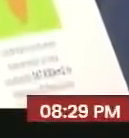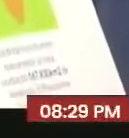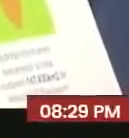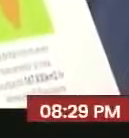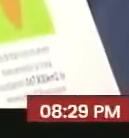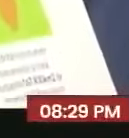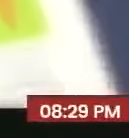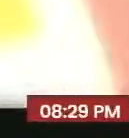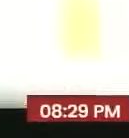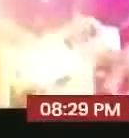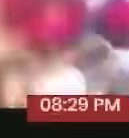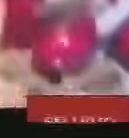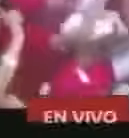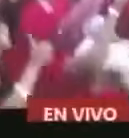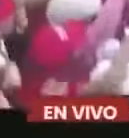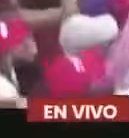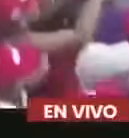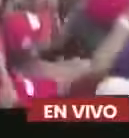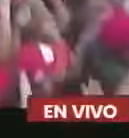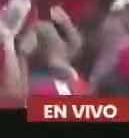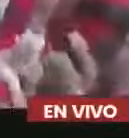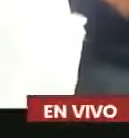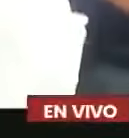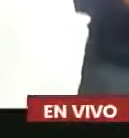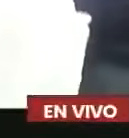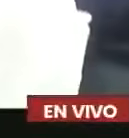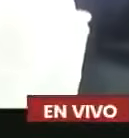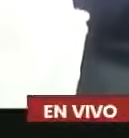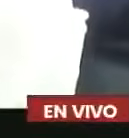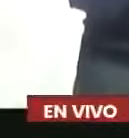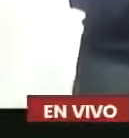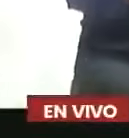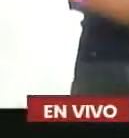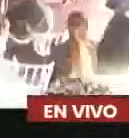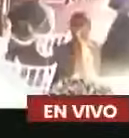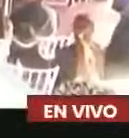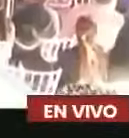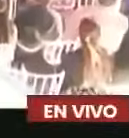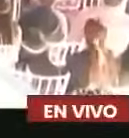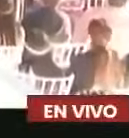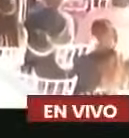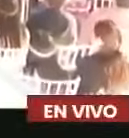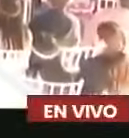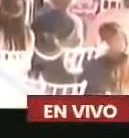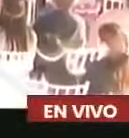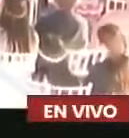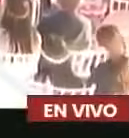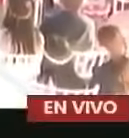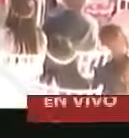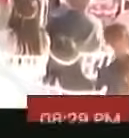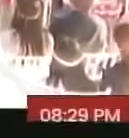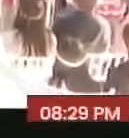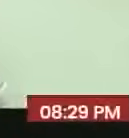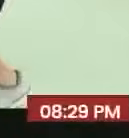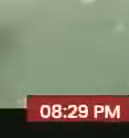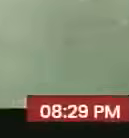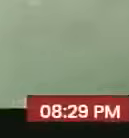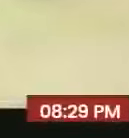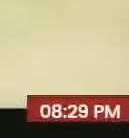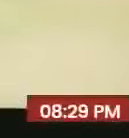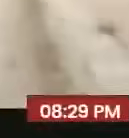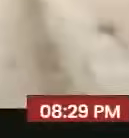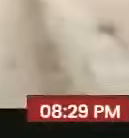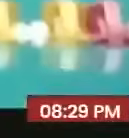defensa de la Guayana Esequiba. Un quinto consenso que se ha puesto en el escenario nacional. Hemos dado un primer paso.